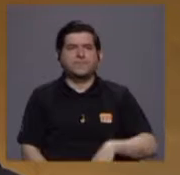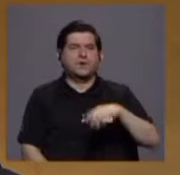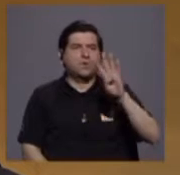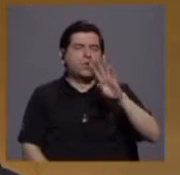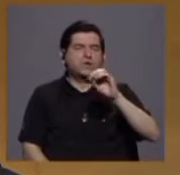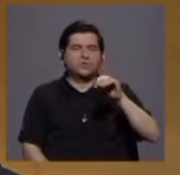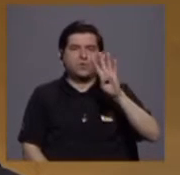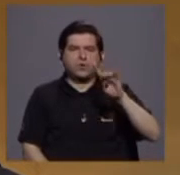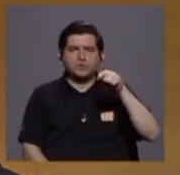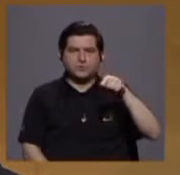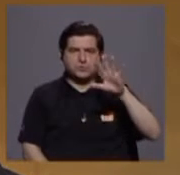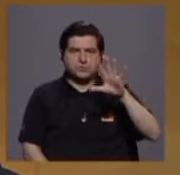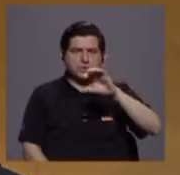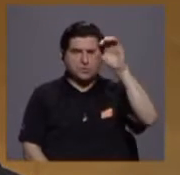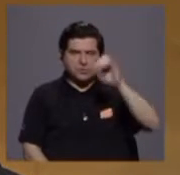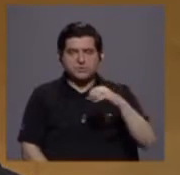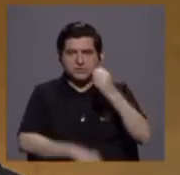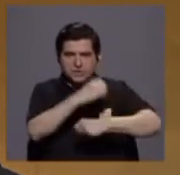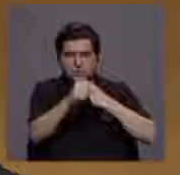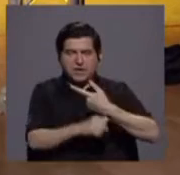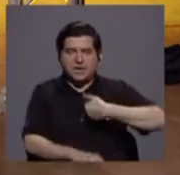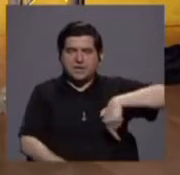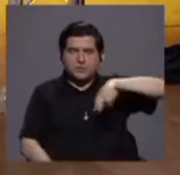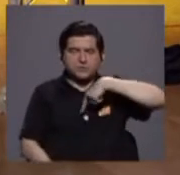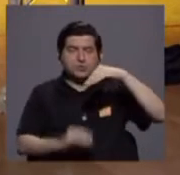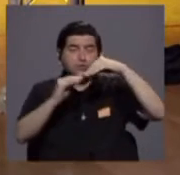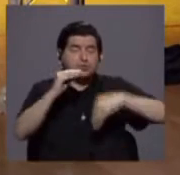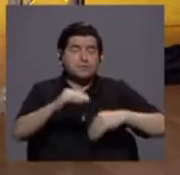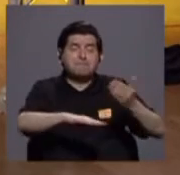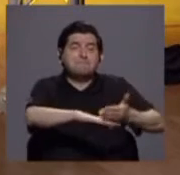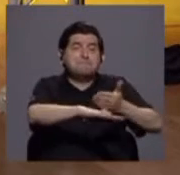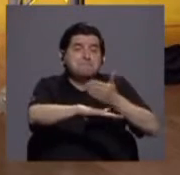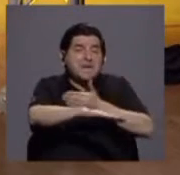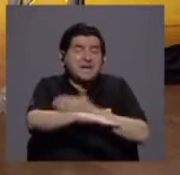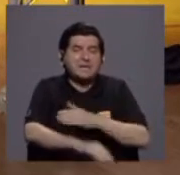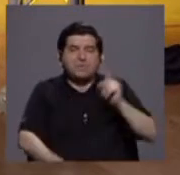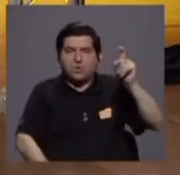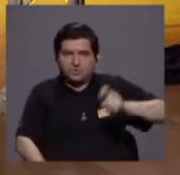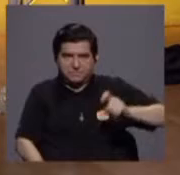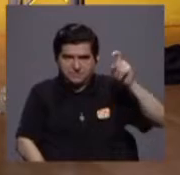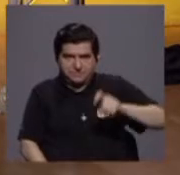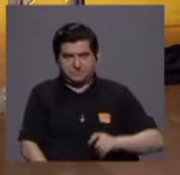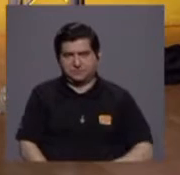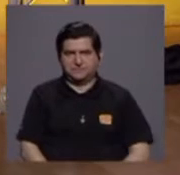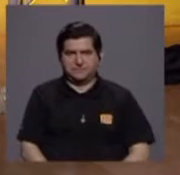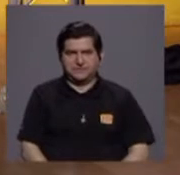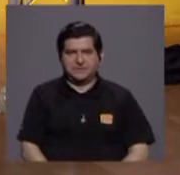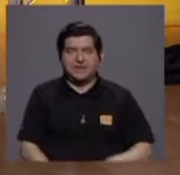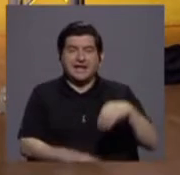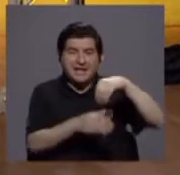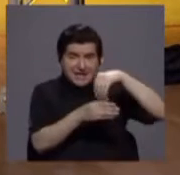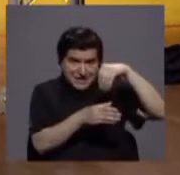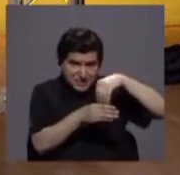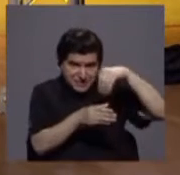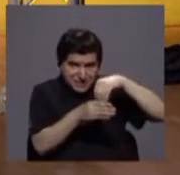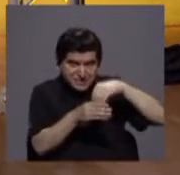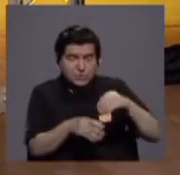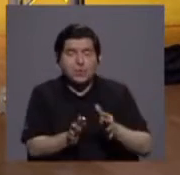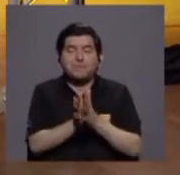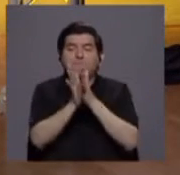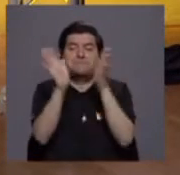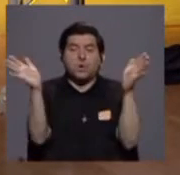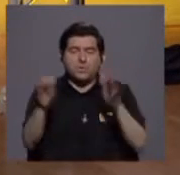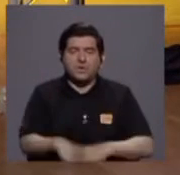4,5% por año es lo mínimo que nosotros necesitamos crecer y para eso se necesita inversión